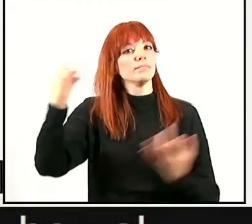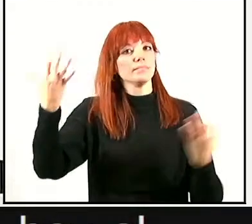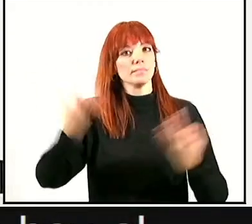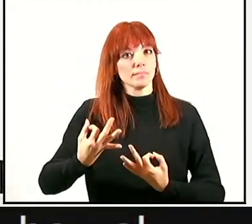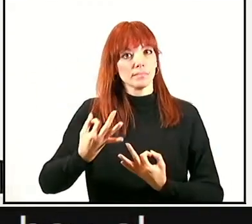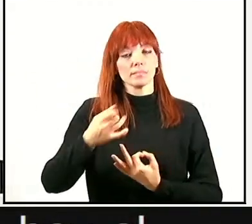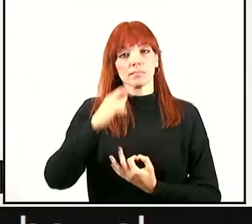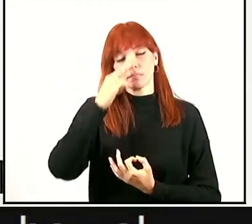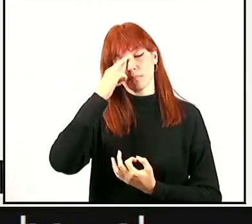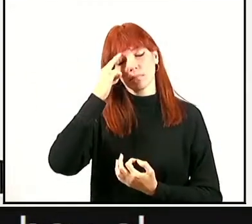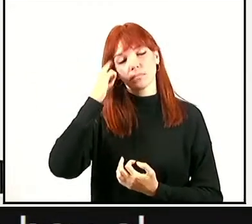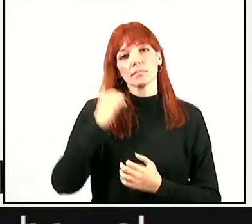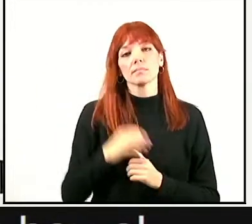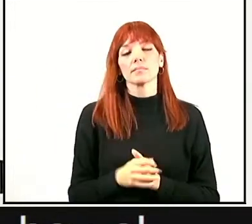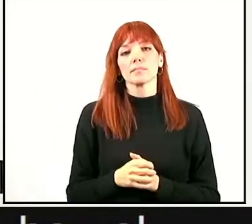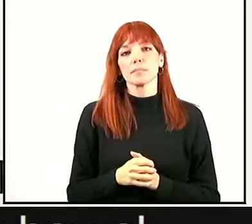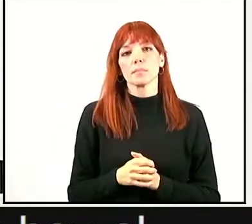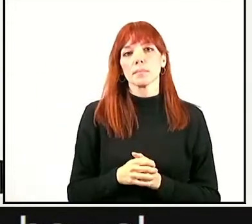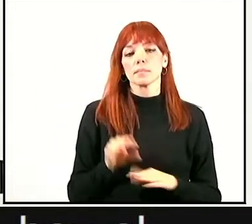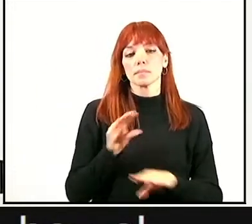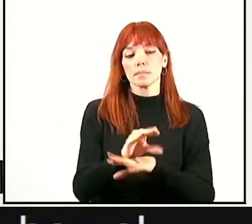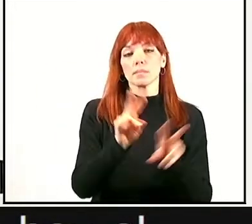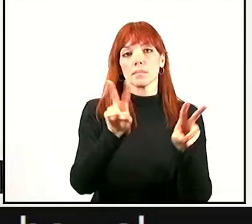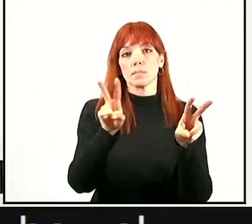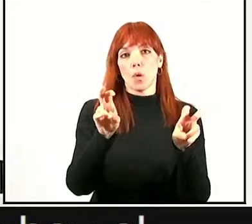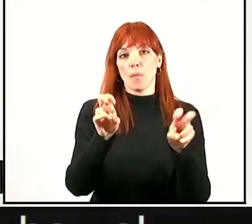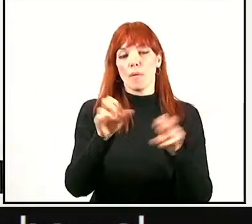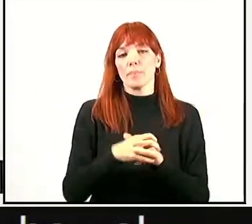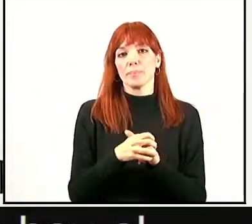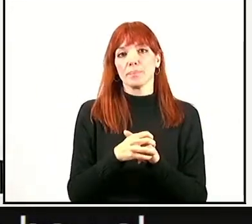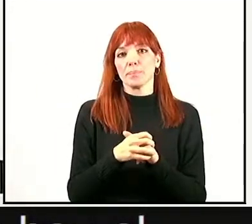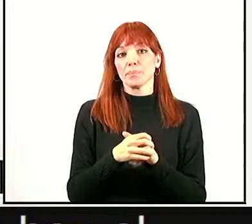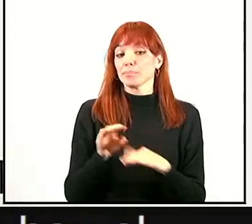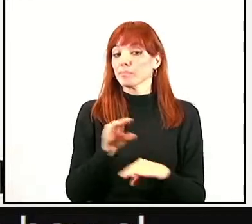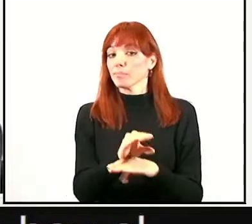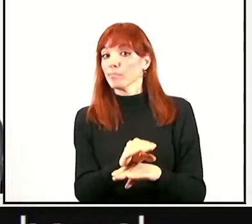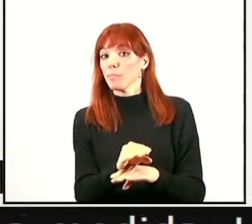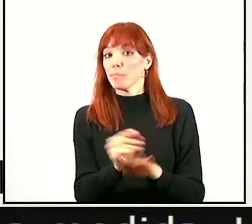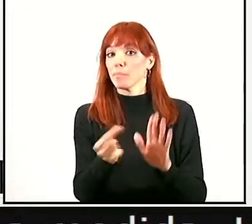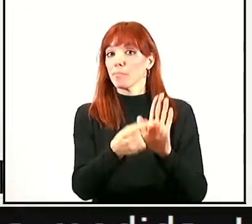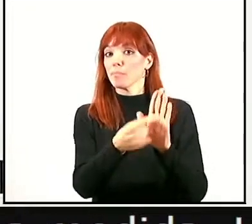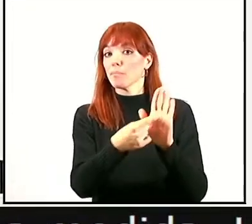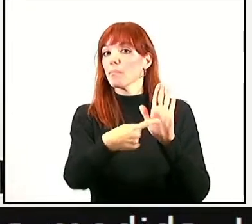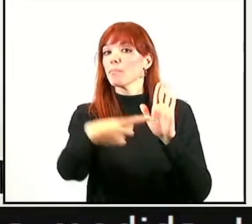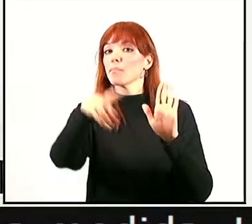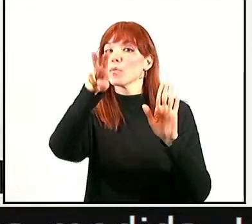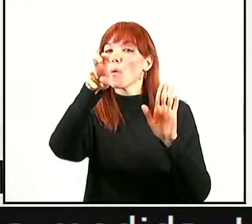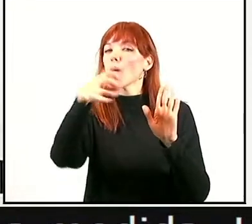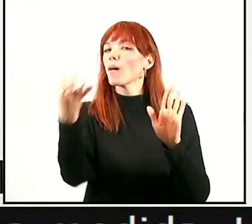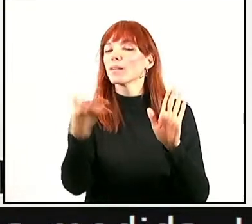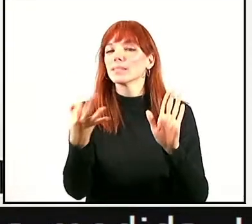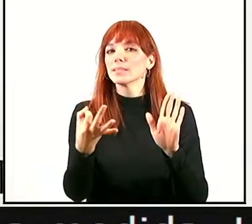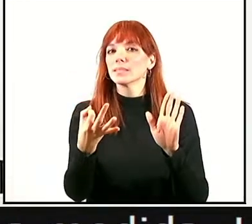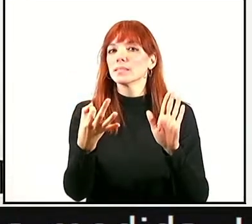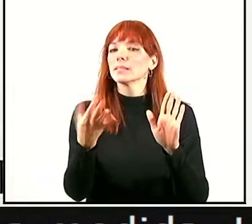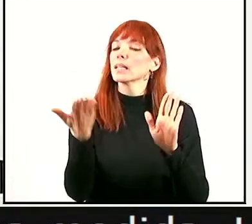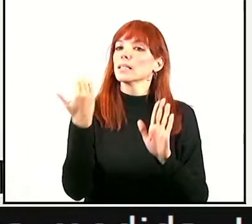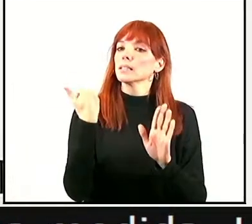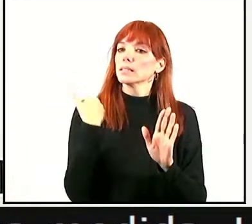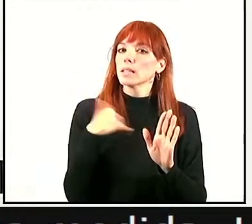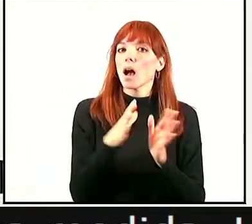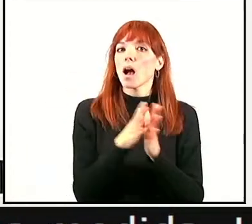aprobado una nueva medida. La nueva medida significa que se va a formalizar